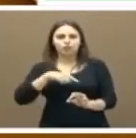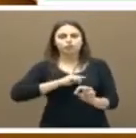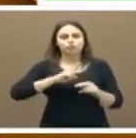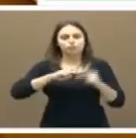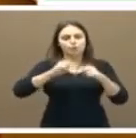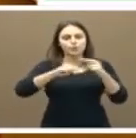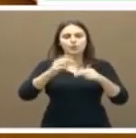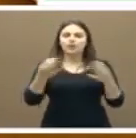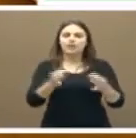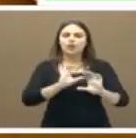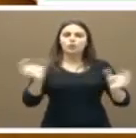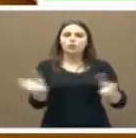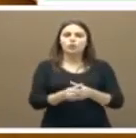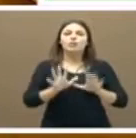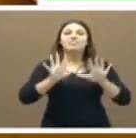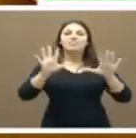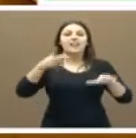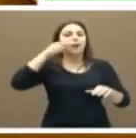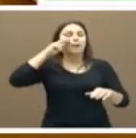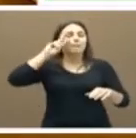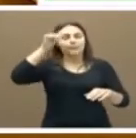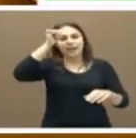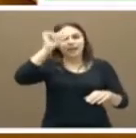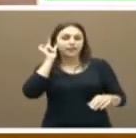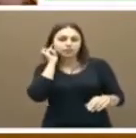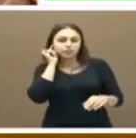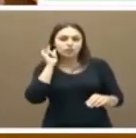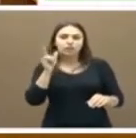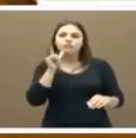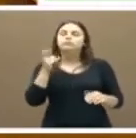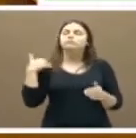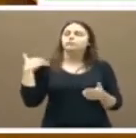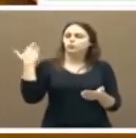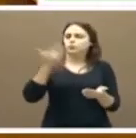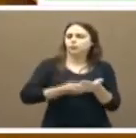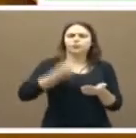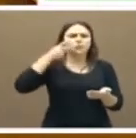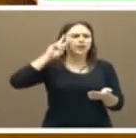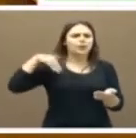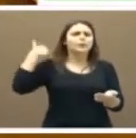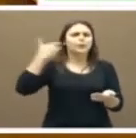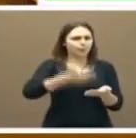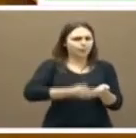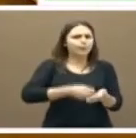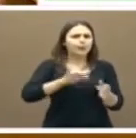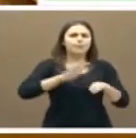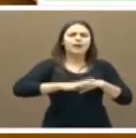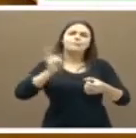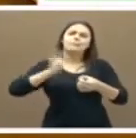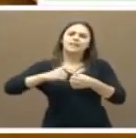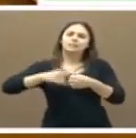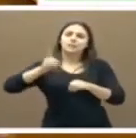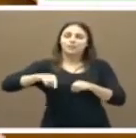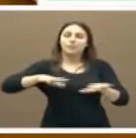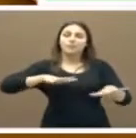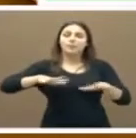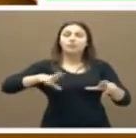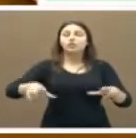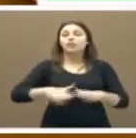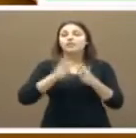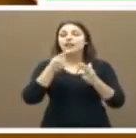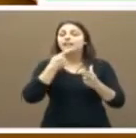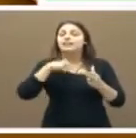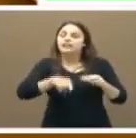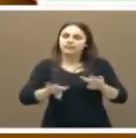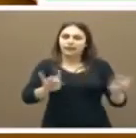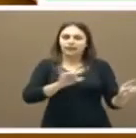un grupo motor de 10 expertos y expertas con una larga trayectoria y experiencia en lo que a la participación y a los movimientos sociales se refieren en nuestra